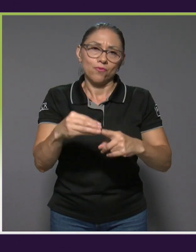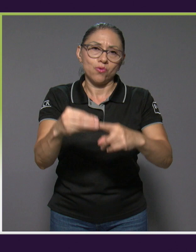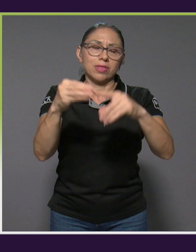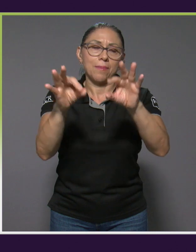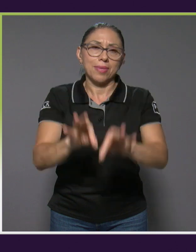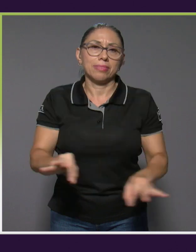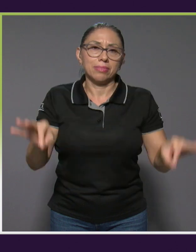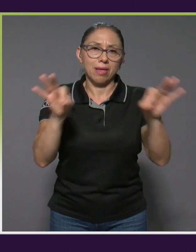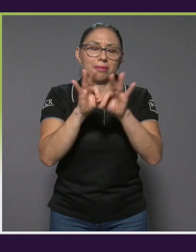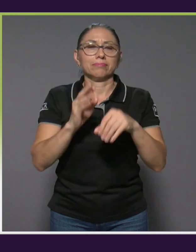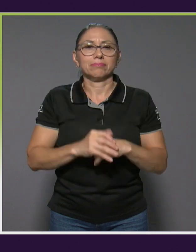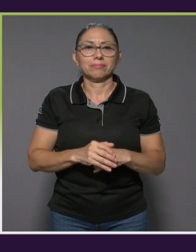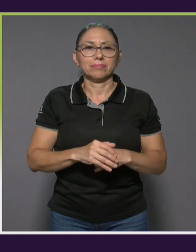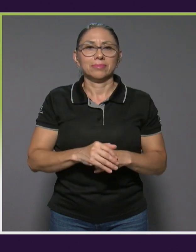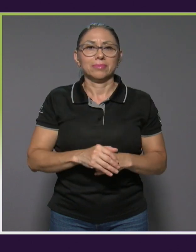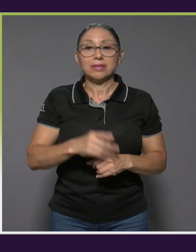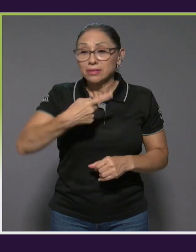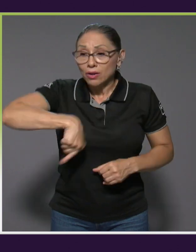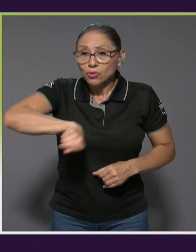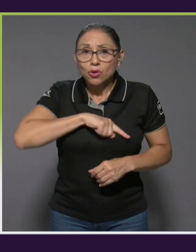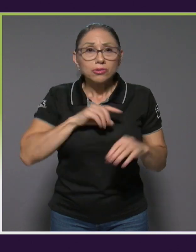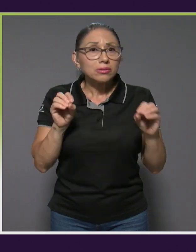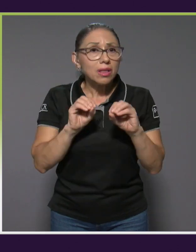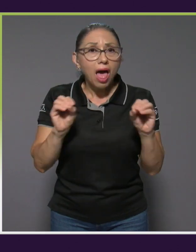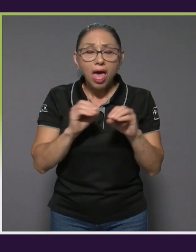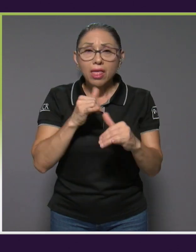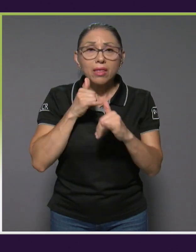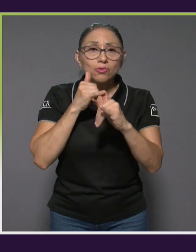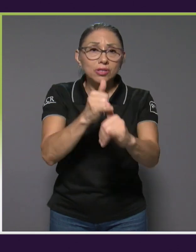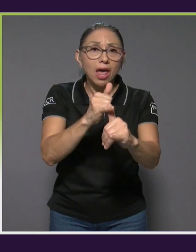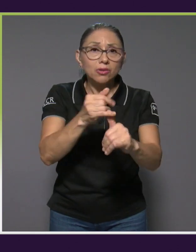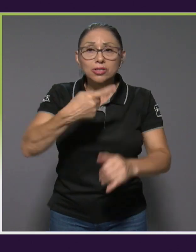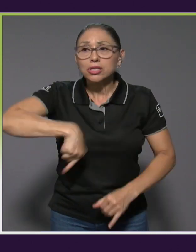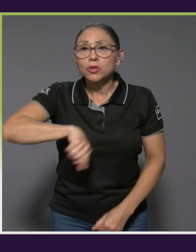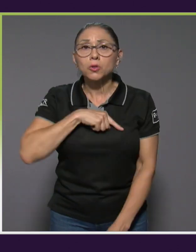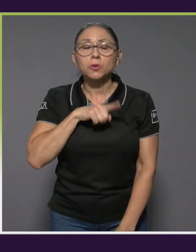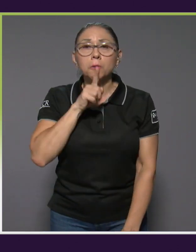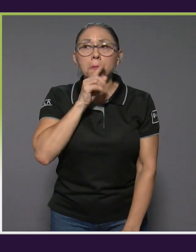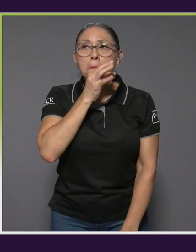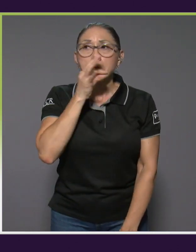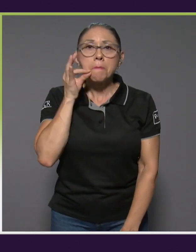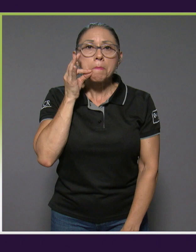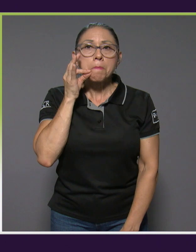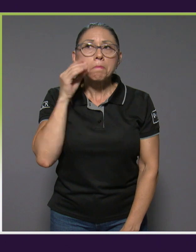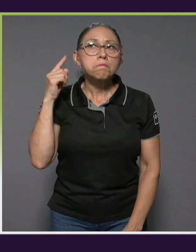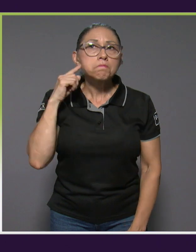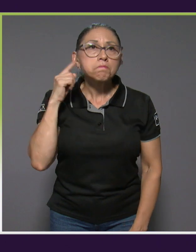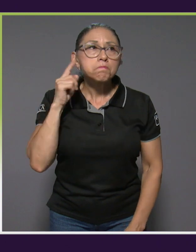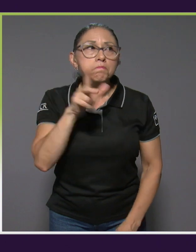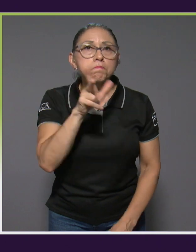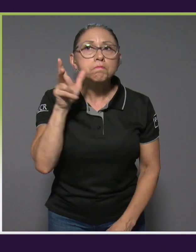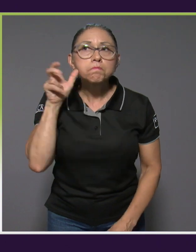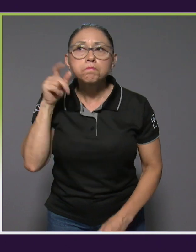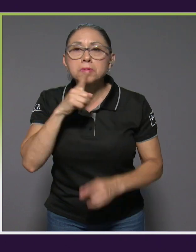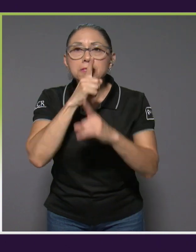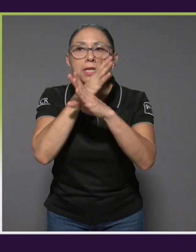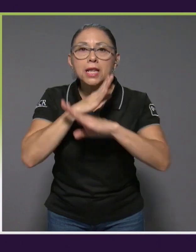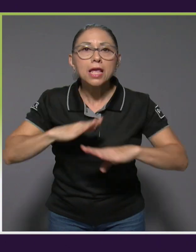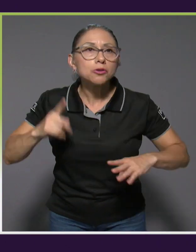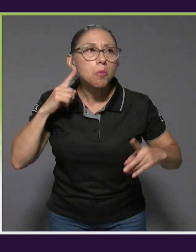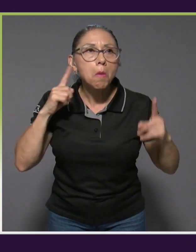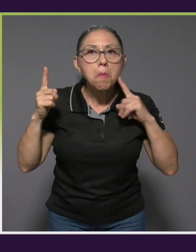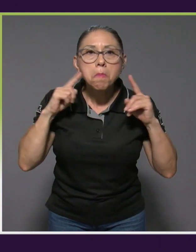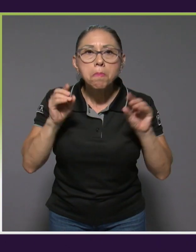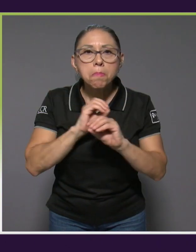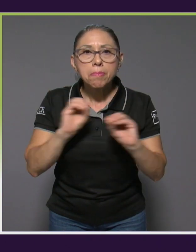Y el asunto es que si no denunciamos, si nos quedamos callados, nadie va a escuchar nuestro silencio. Así es. Y